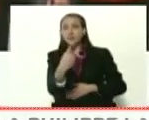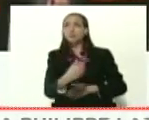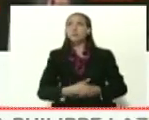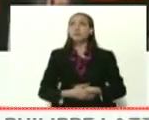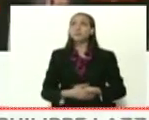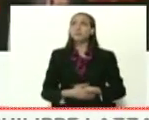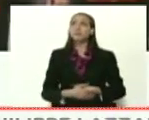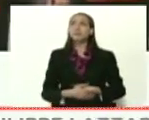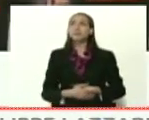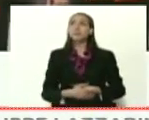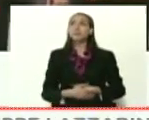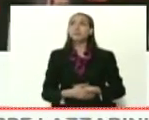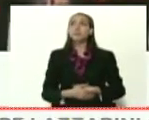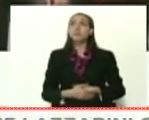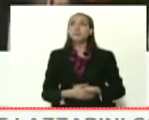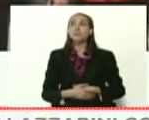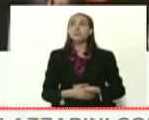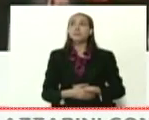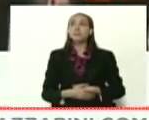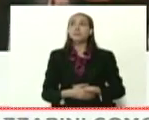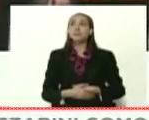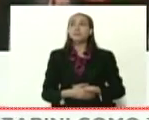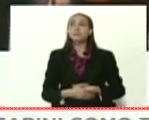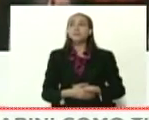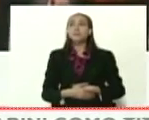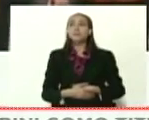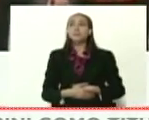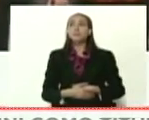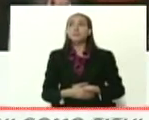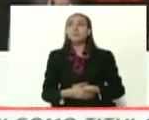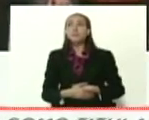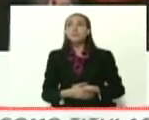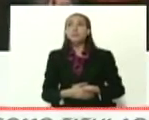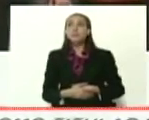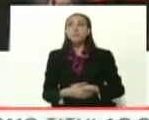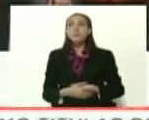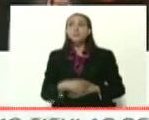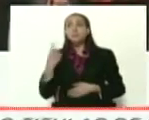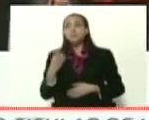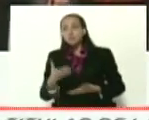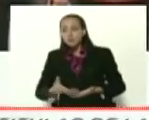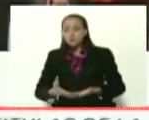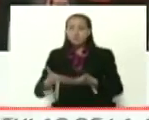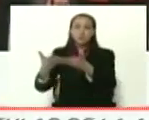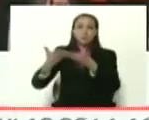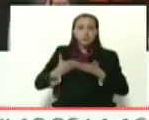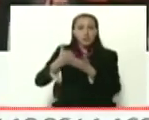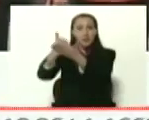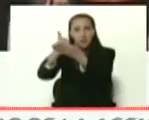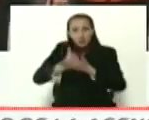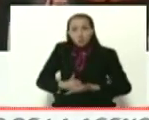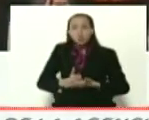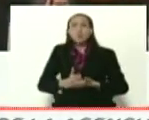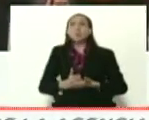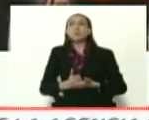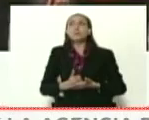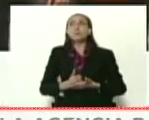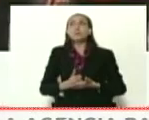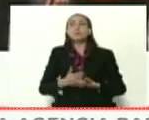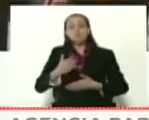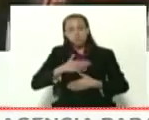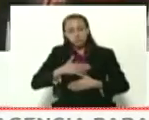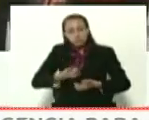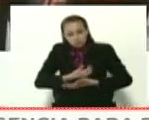por su favor de haberme dado a beber, tomar solamente una gota de agua, le